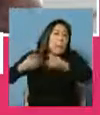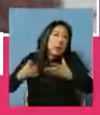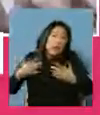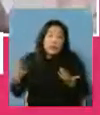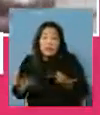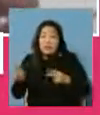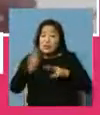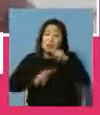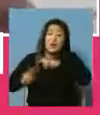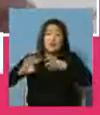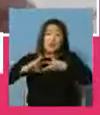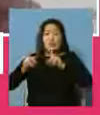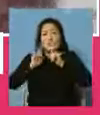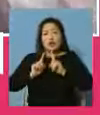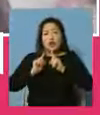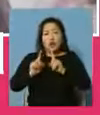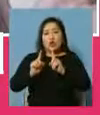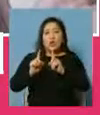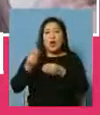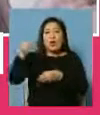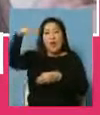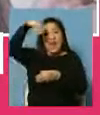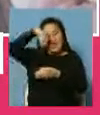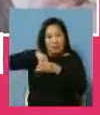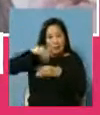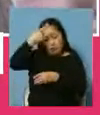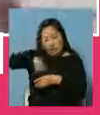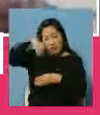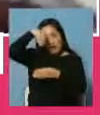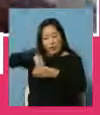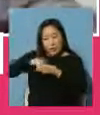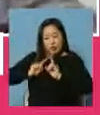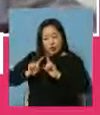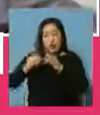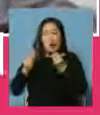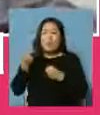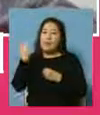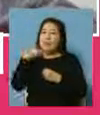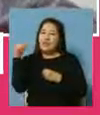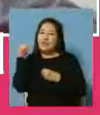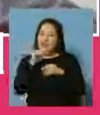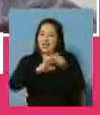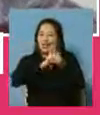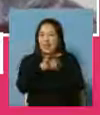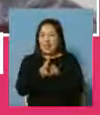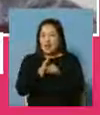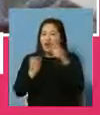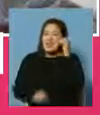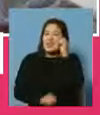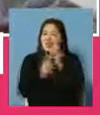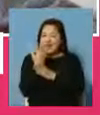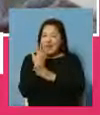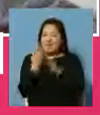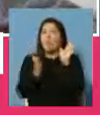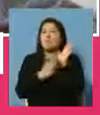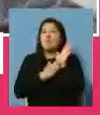su adaptación al organismo que infectan. Pero no, definitivamente no hay ninguna